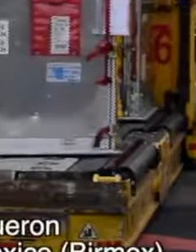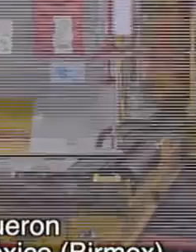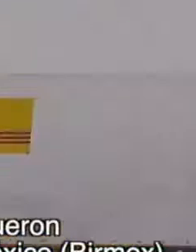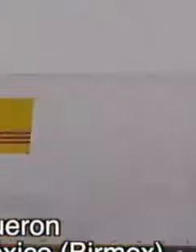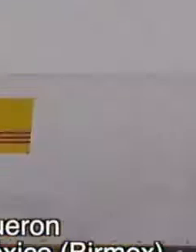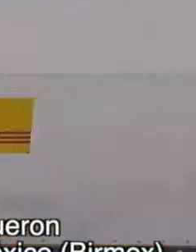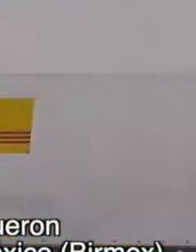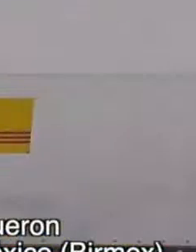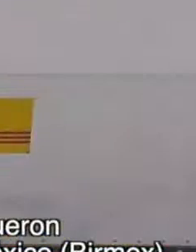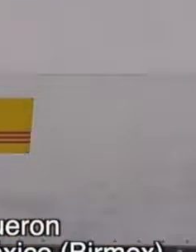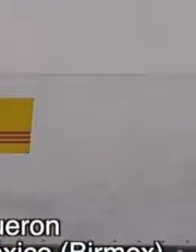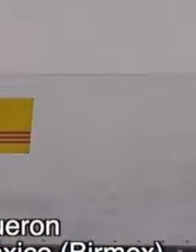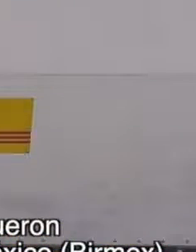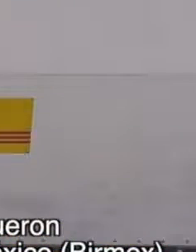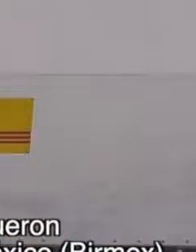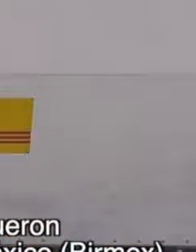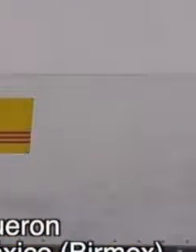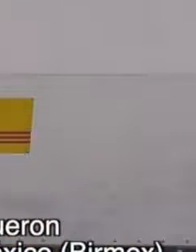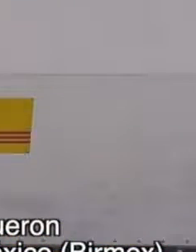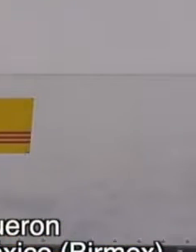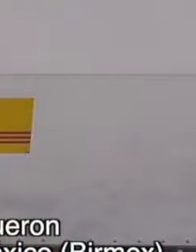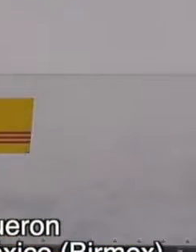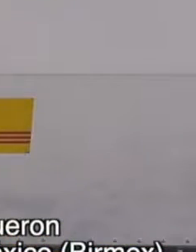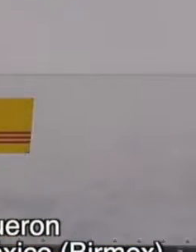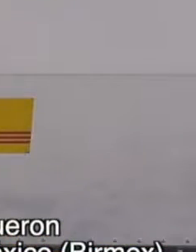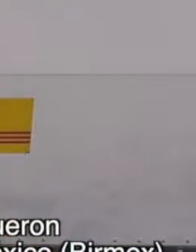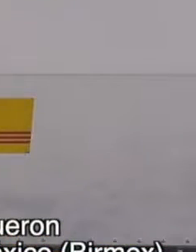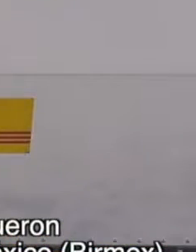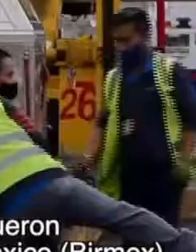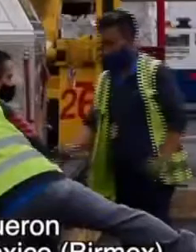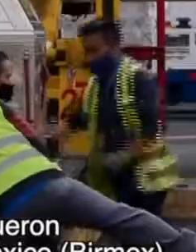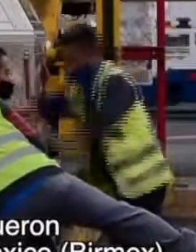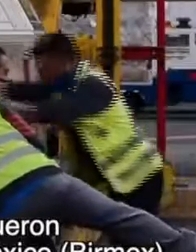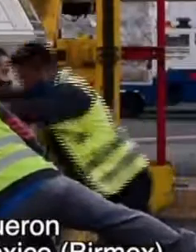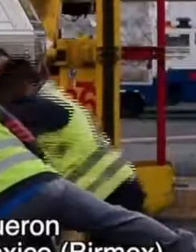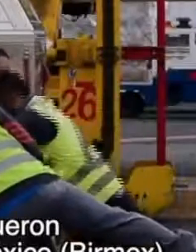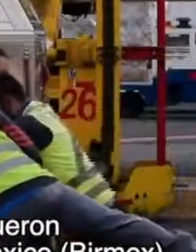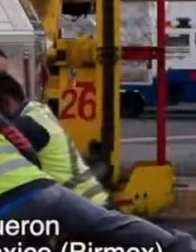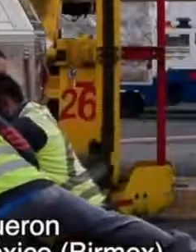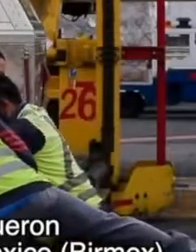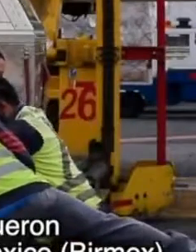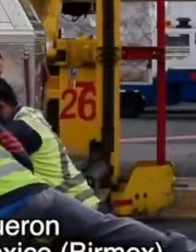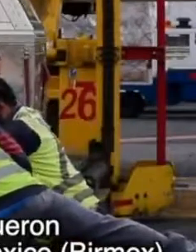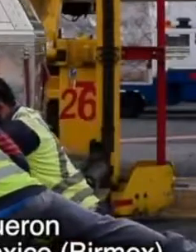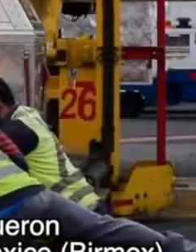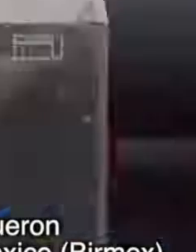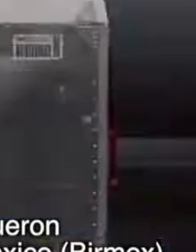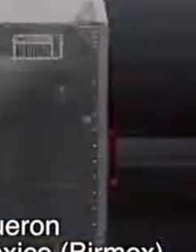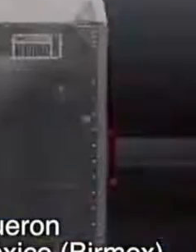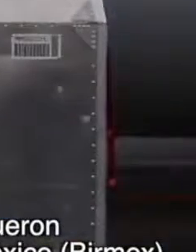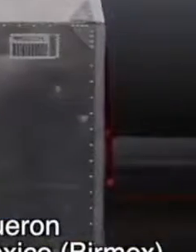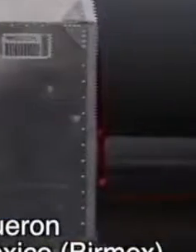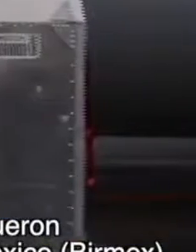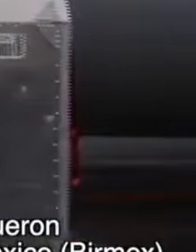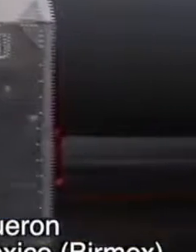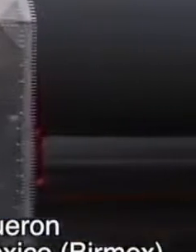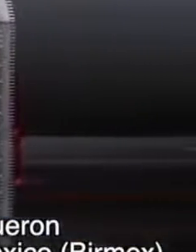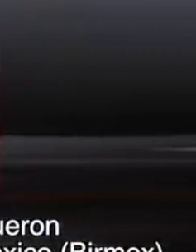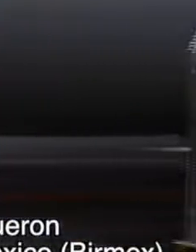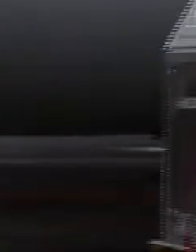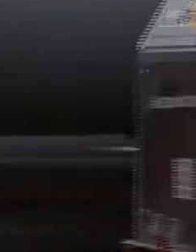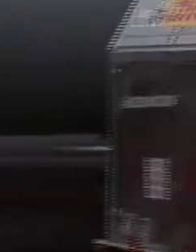total, CanSino entregó 614.210 dosis que fueron entregadas a laboratorios de biológicos y reactivos de